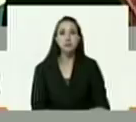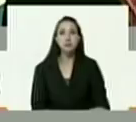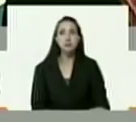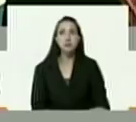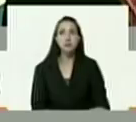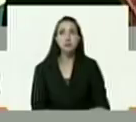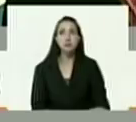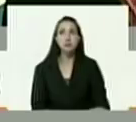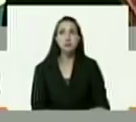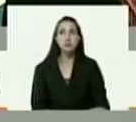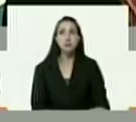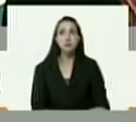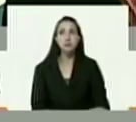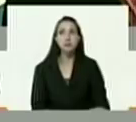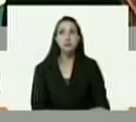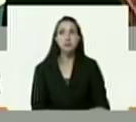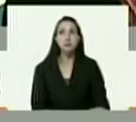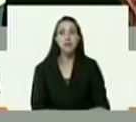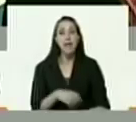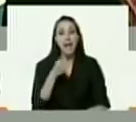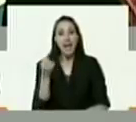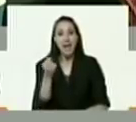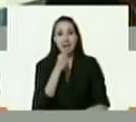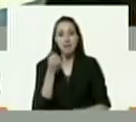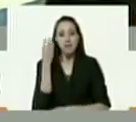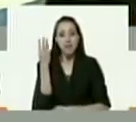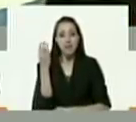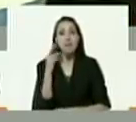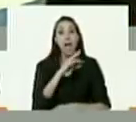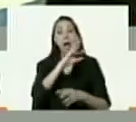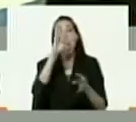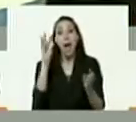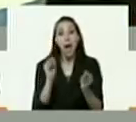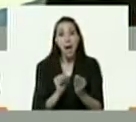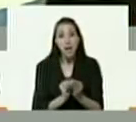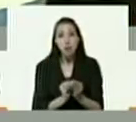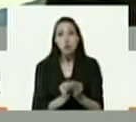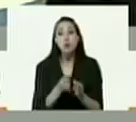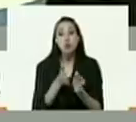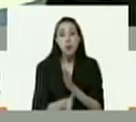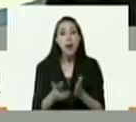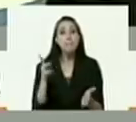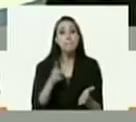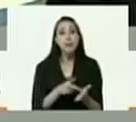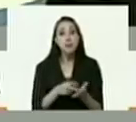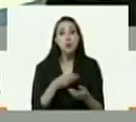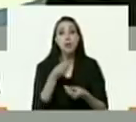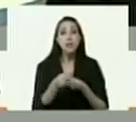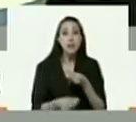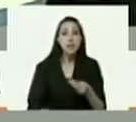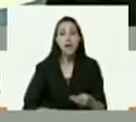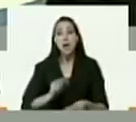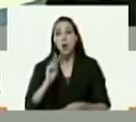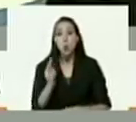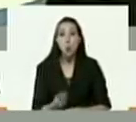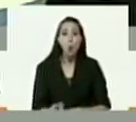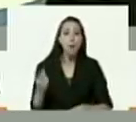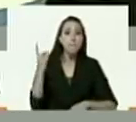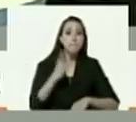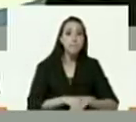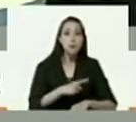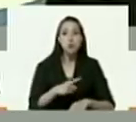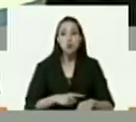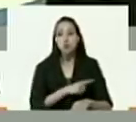Conferencia de prensa del canciller venezolano Jorge Arreaza, dando un resumen en esta participación en el 42º periodo de sesiones